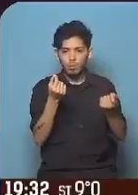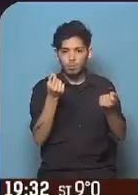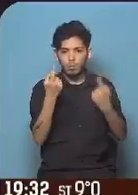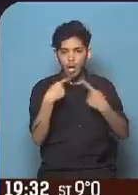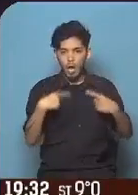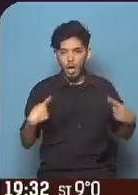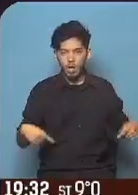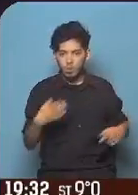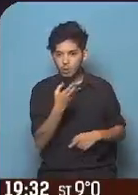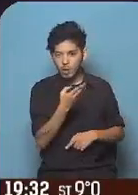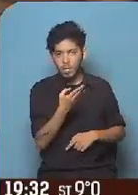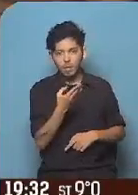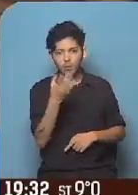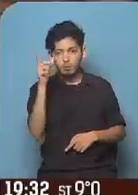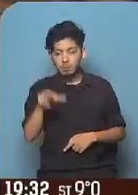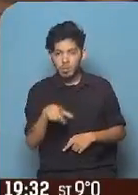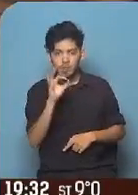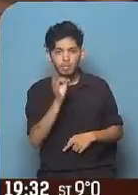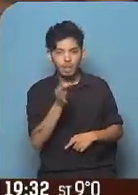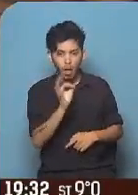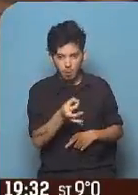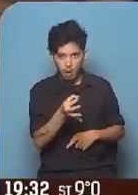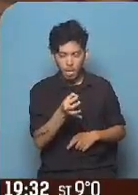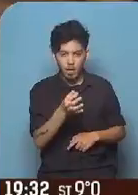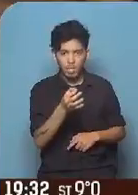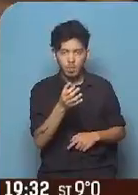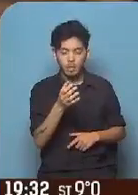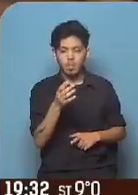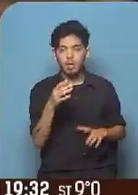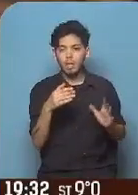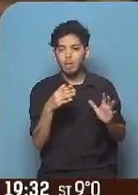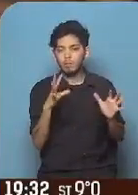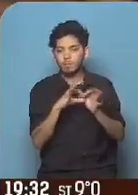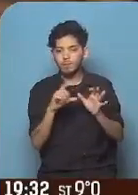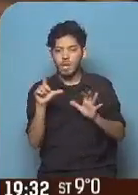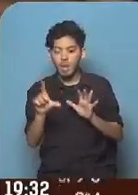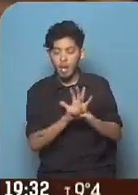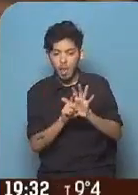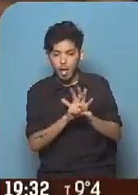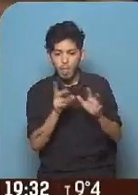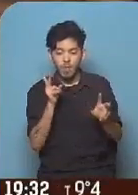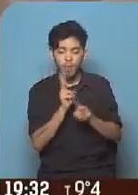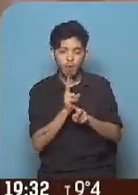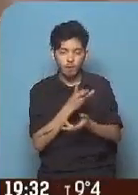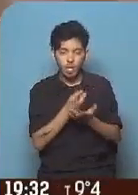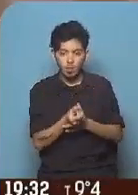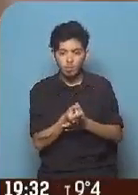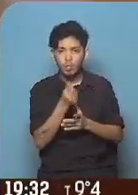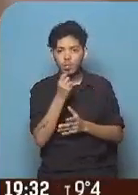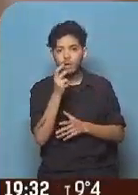producto. Que el consumidor sepa que de acuerdo a la Ley de Defensa del Consumidor, la